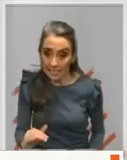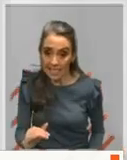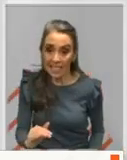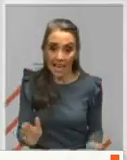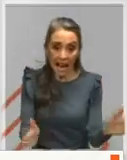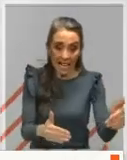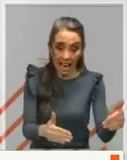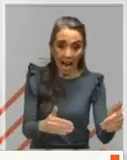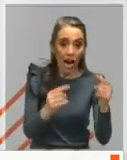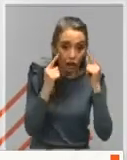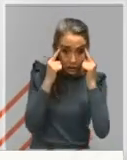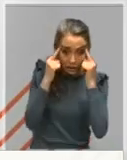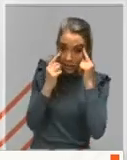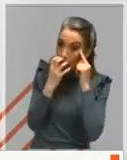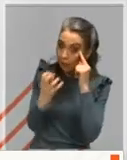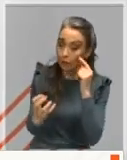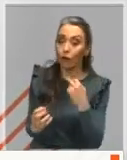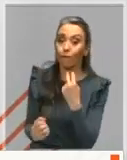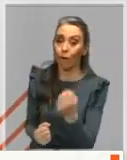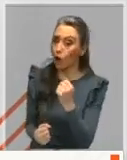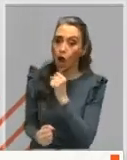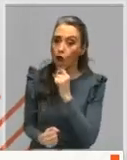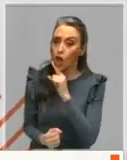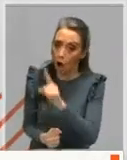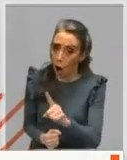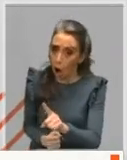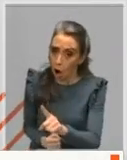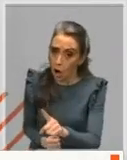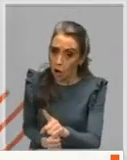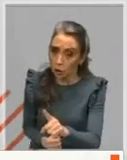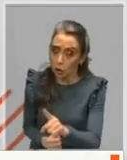Le gritó porque ellos tienen un tono de voz fuerte. Le dijo que no.